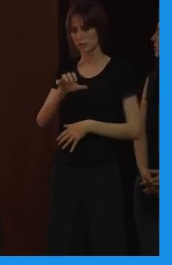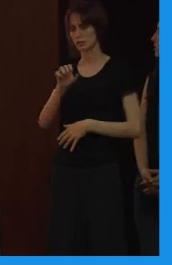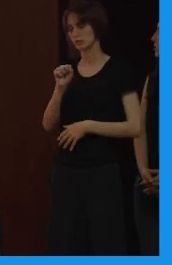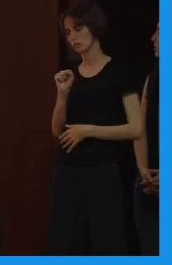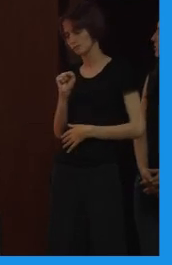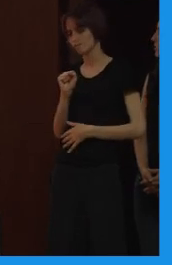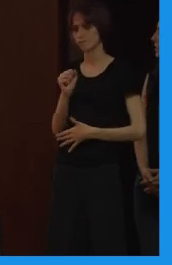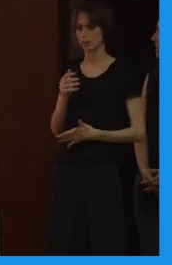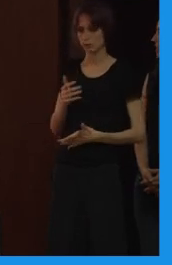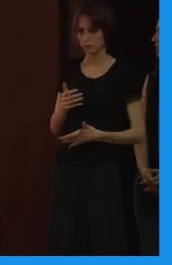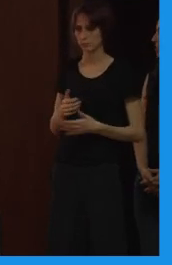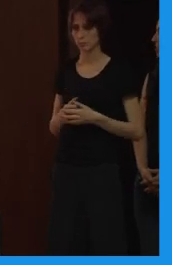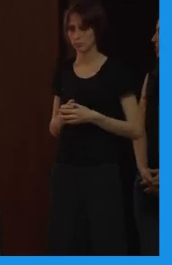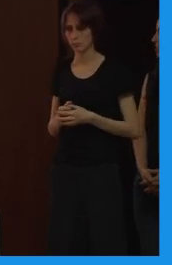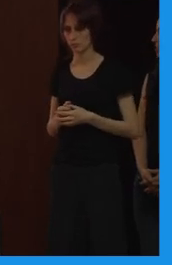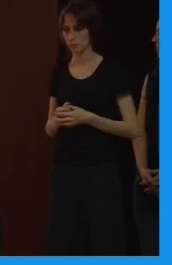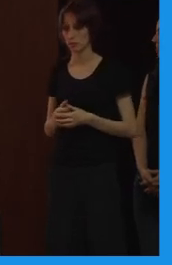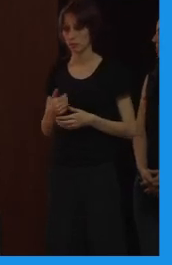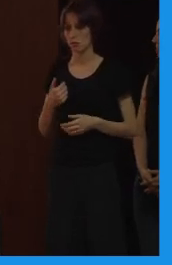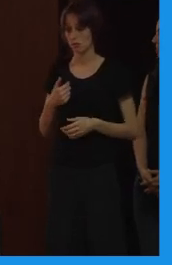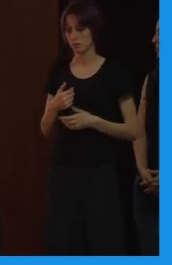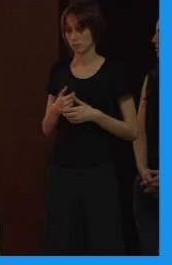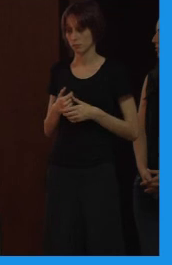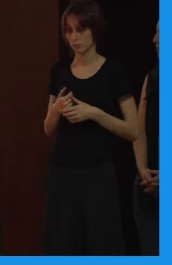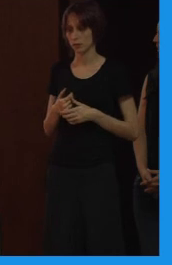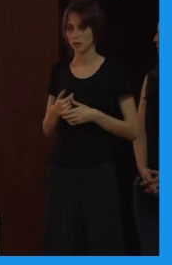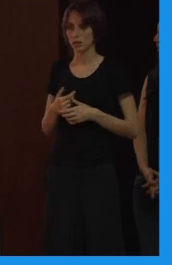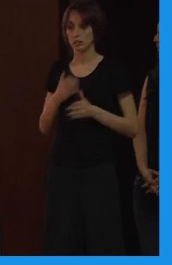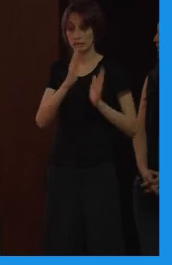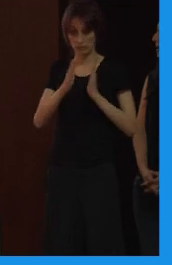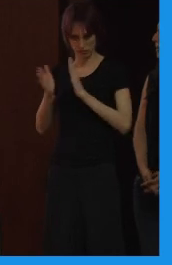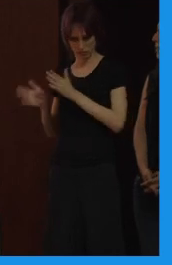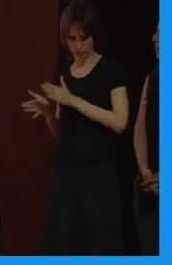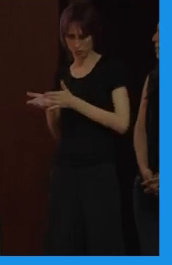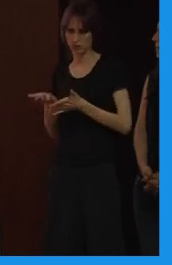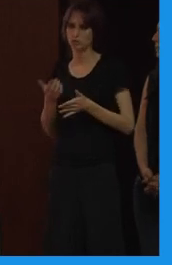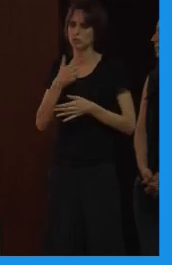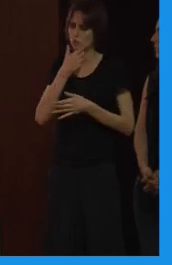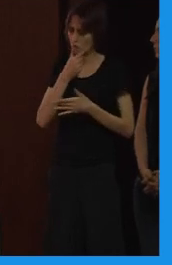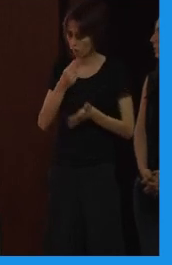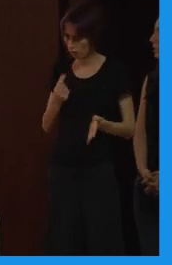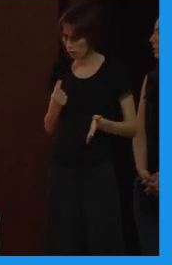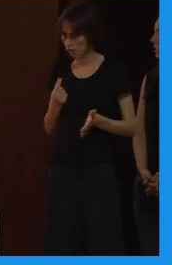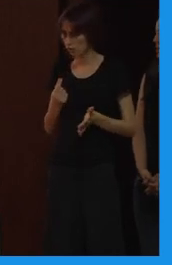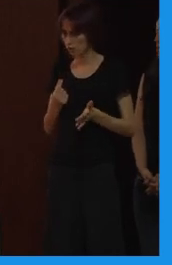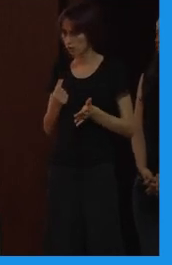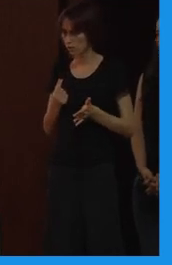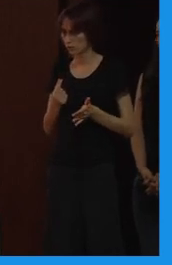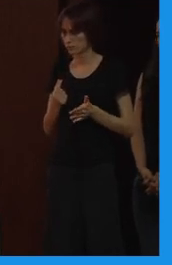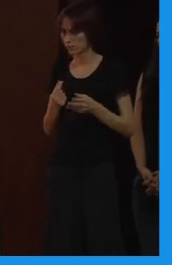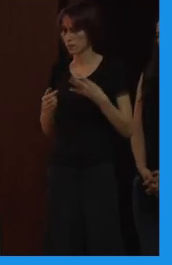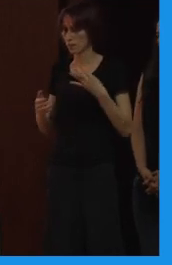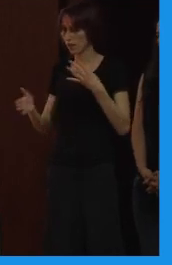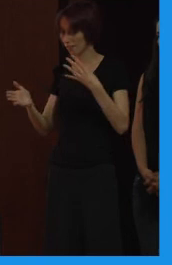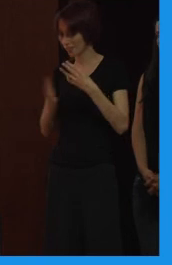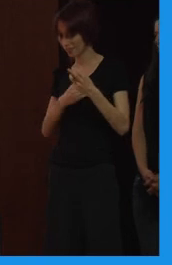ocurre. Y muy sencillo de diagnosticar y sencillo de tratar. Entonces, habría que descartar sobre todo